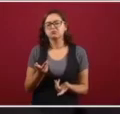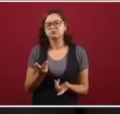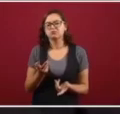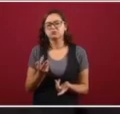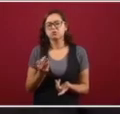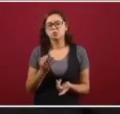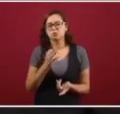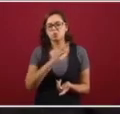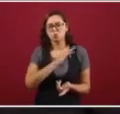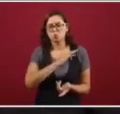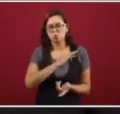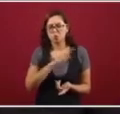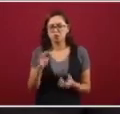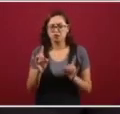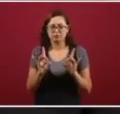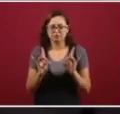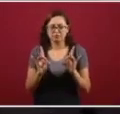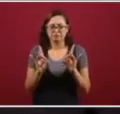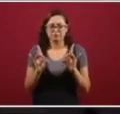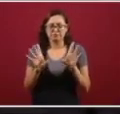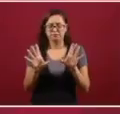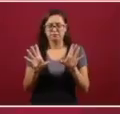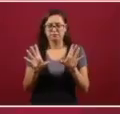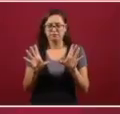en estos casos